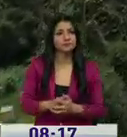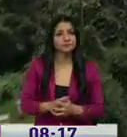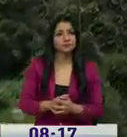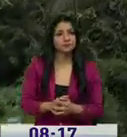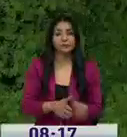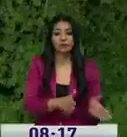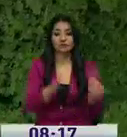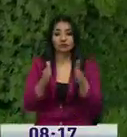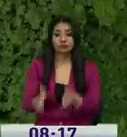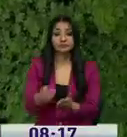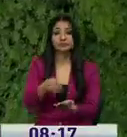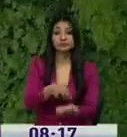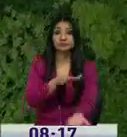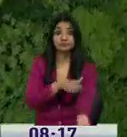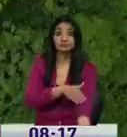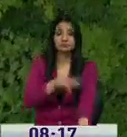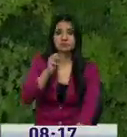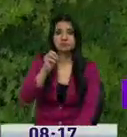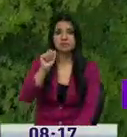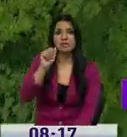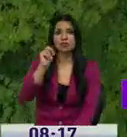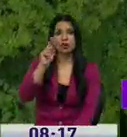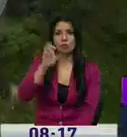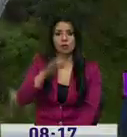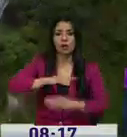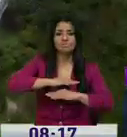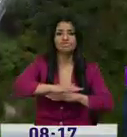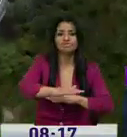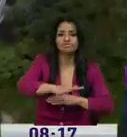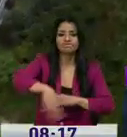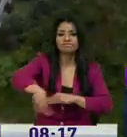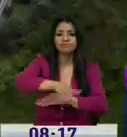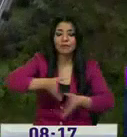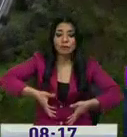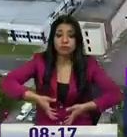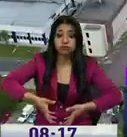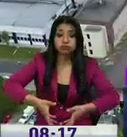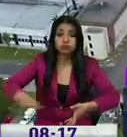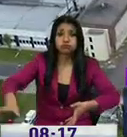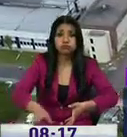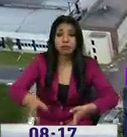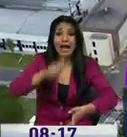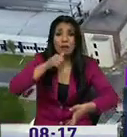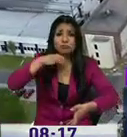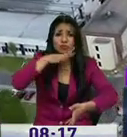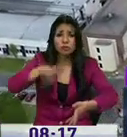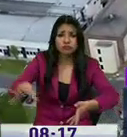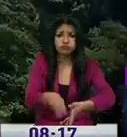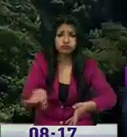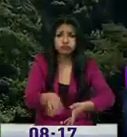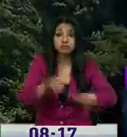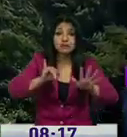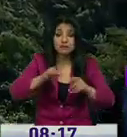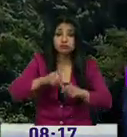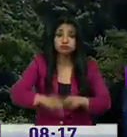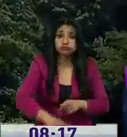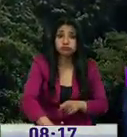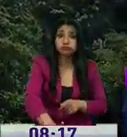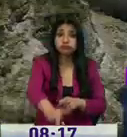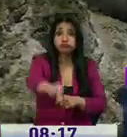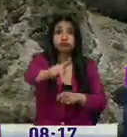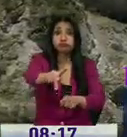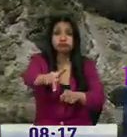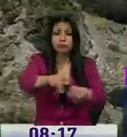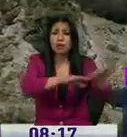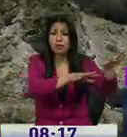proyecto Bindo Bona es la construcción del emisario La Tola del Batán, un túnel que recogerá las aguas servidas a lo largo de 6 kilómetros y evitará